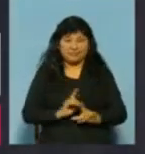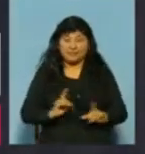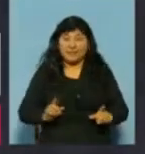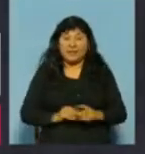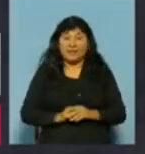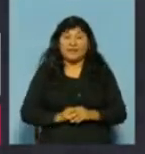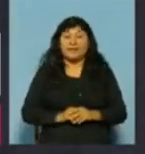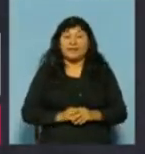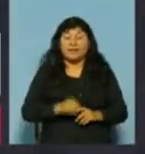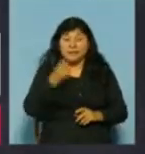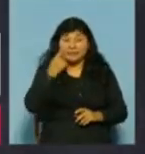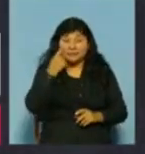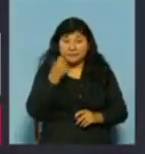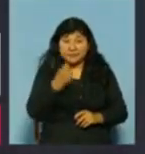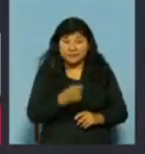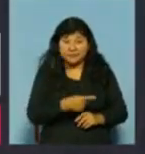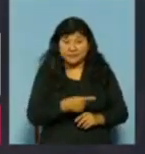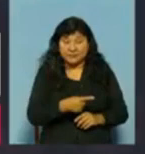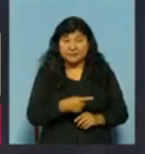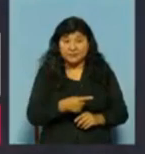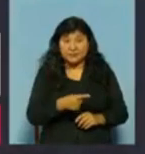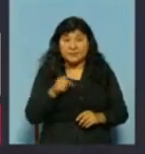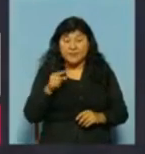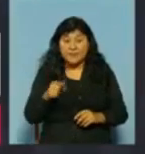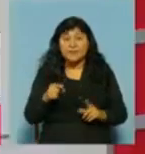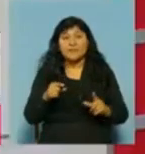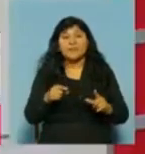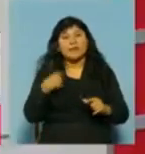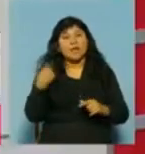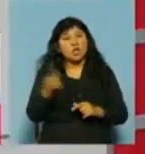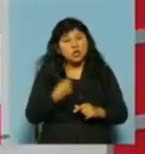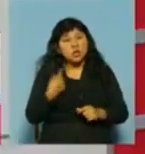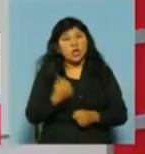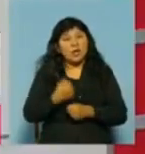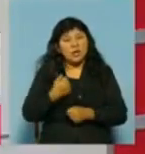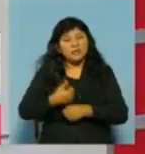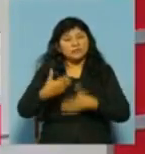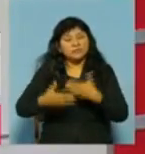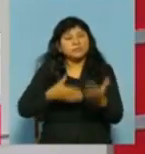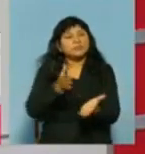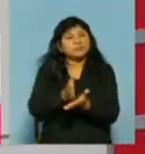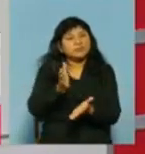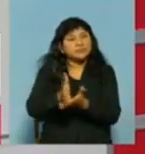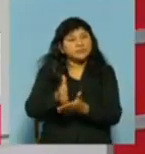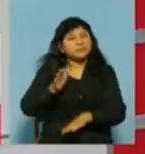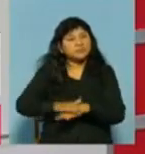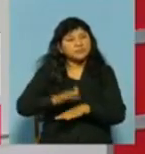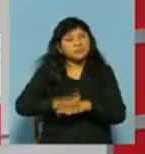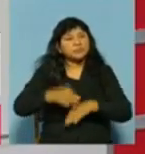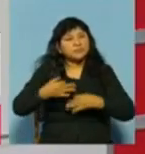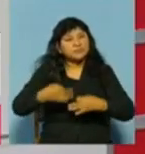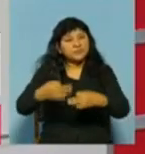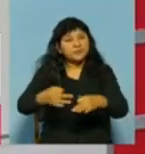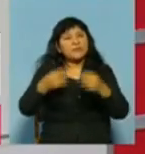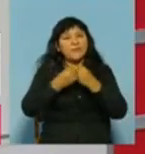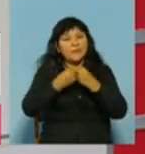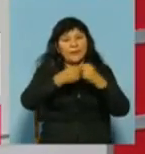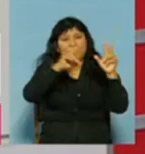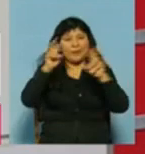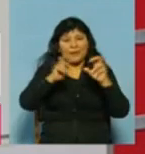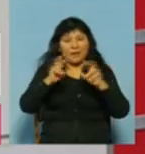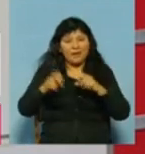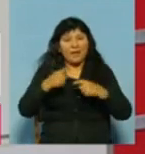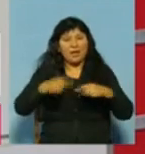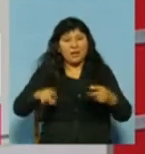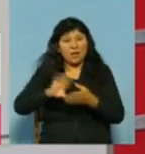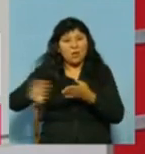cuenta con la responsabilidad y con la objetividad que hemos tratado muchos temas, no solamente las denuncias del Tribunal de